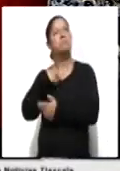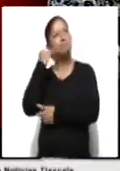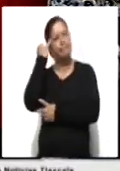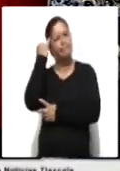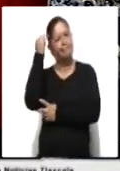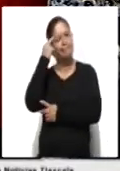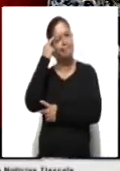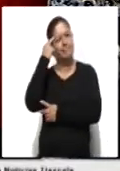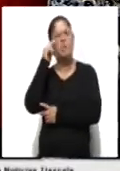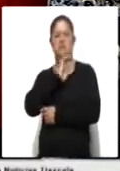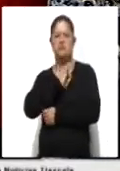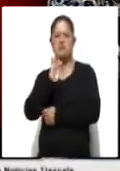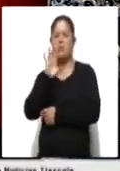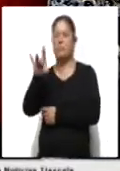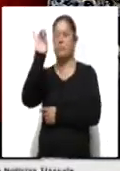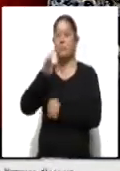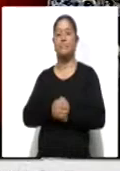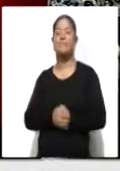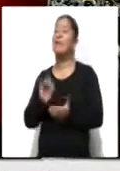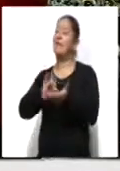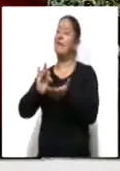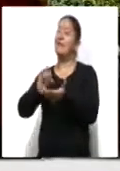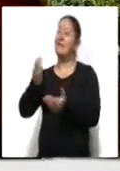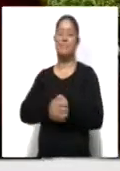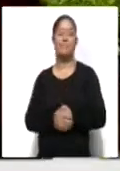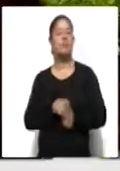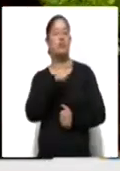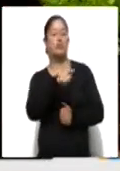una polvesta. Muchísimas gracias, que tengan una excelente tarde.